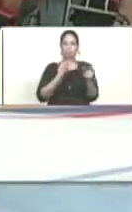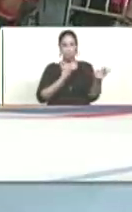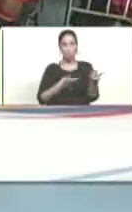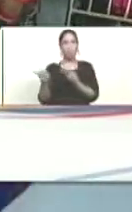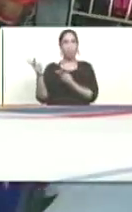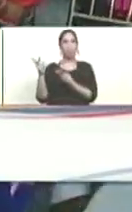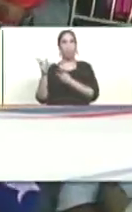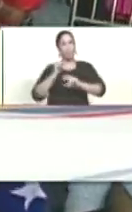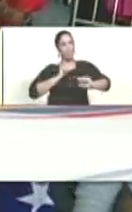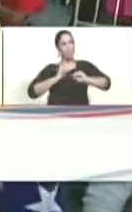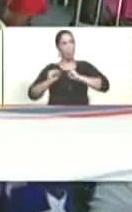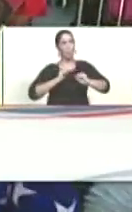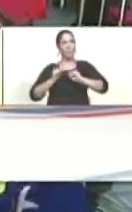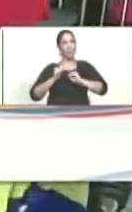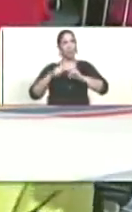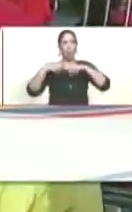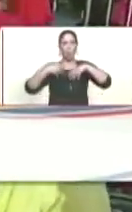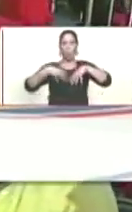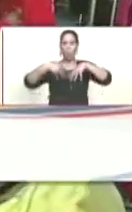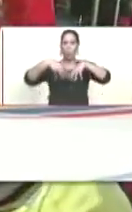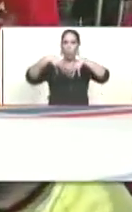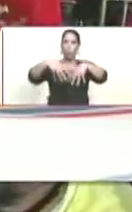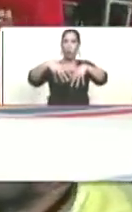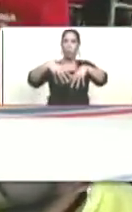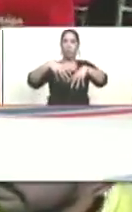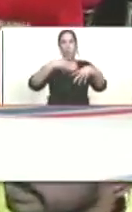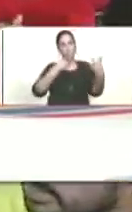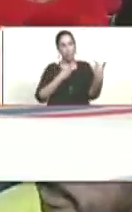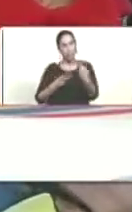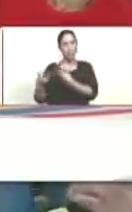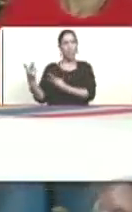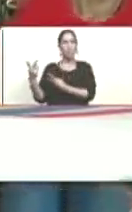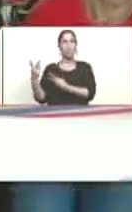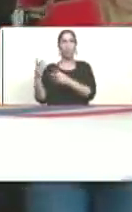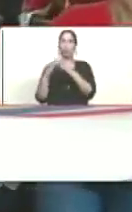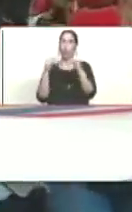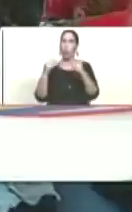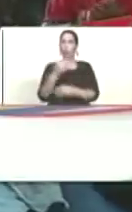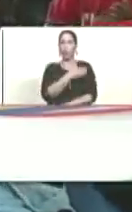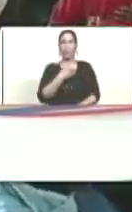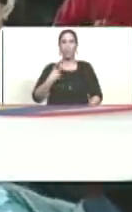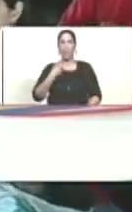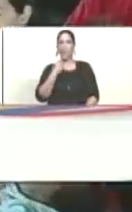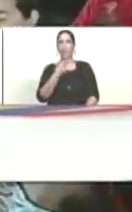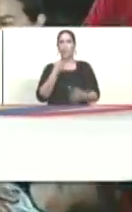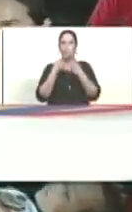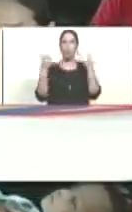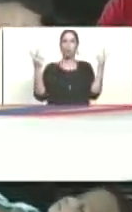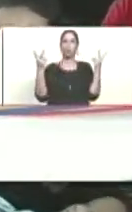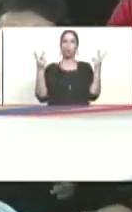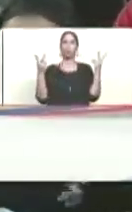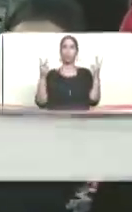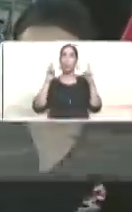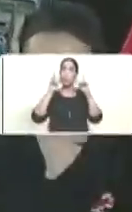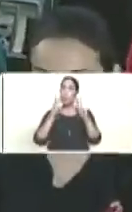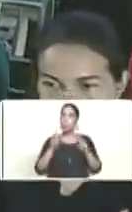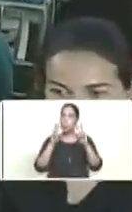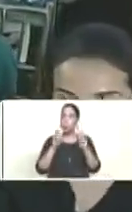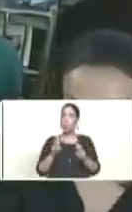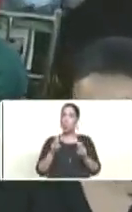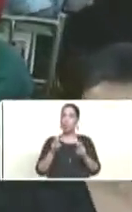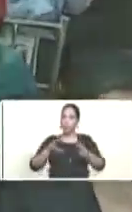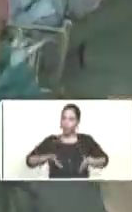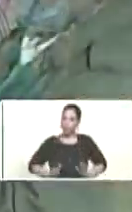la movilización, bienvenida la crítica, la autocrítica, para que nazca lo nuevo. Lo nuevo nacerá de la